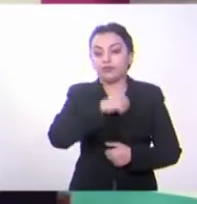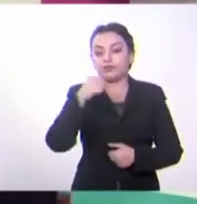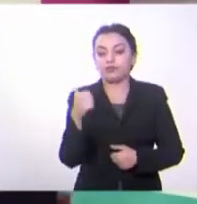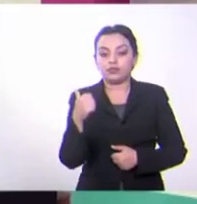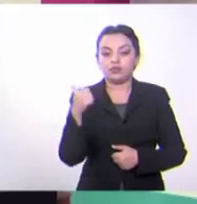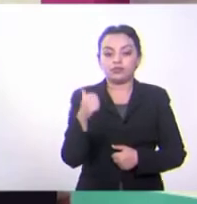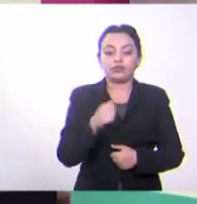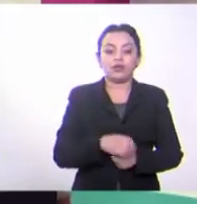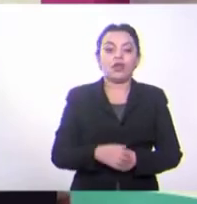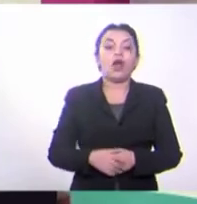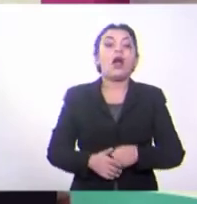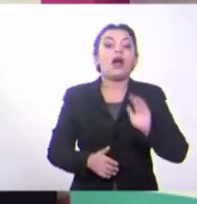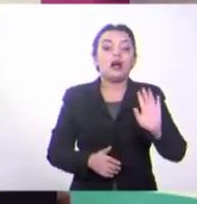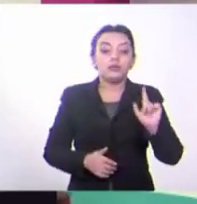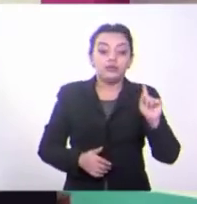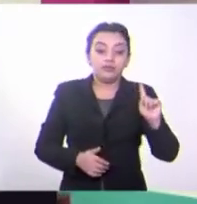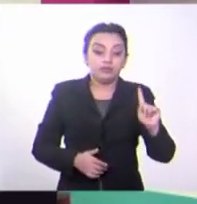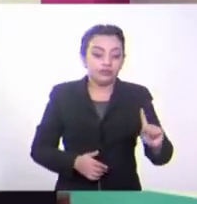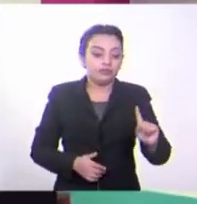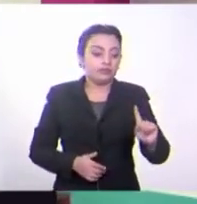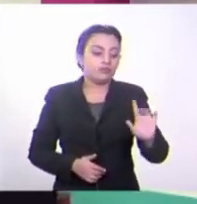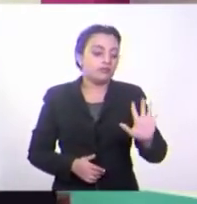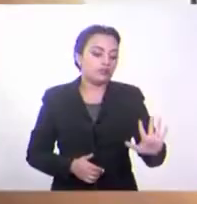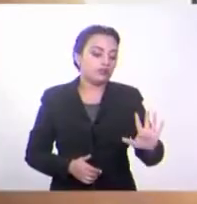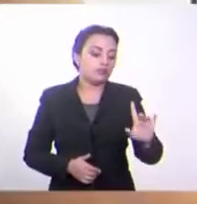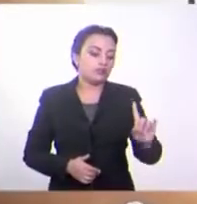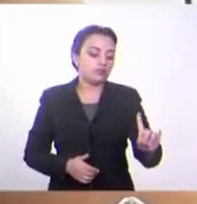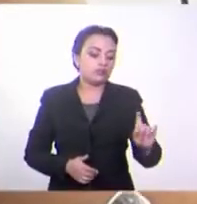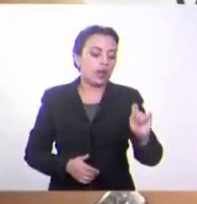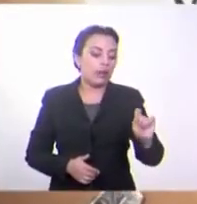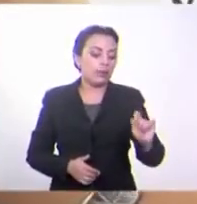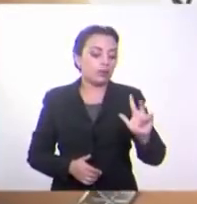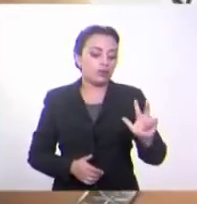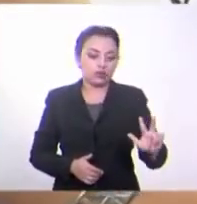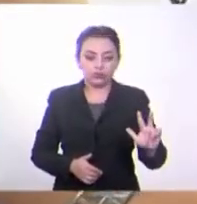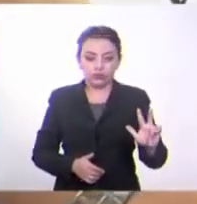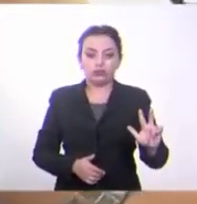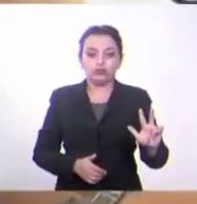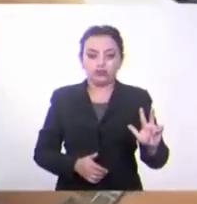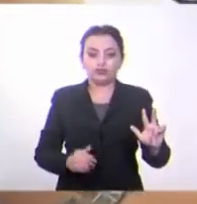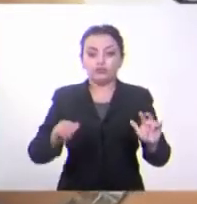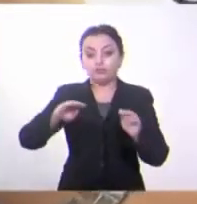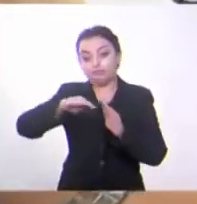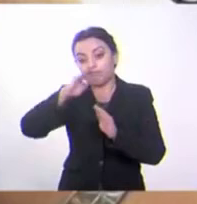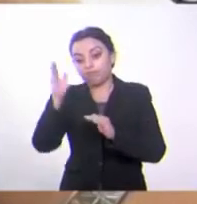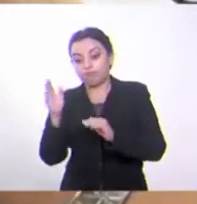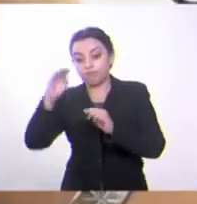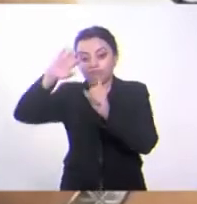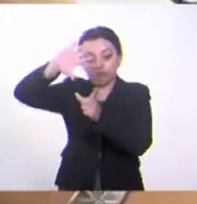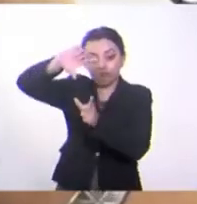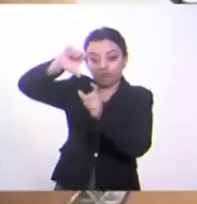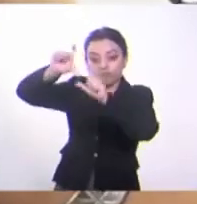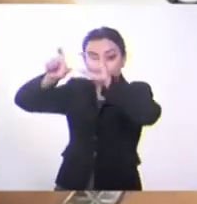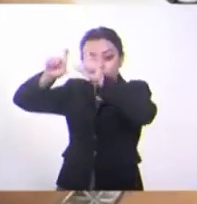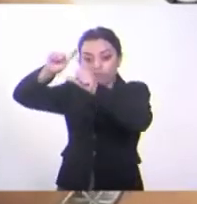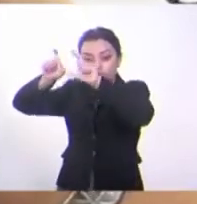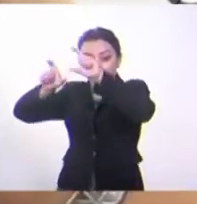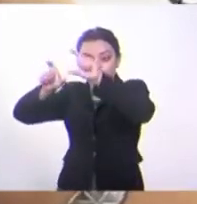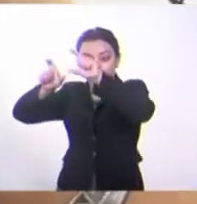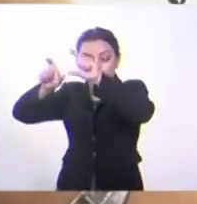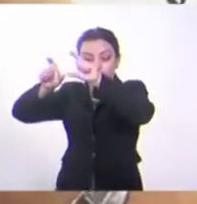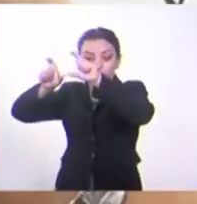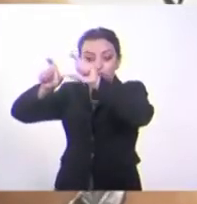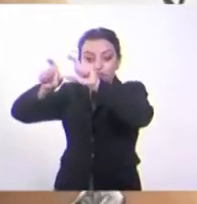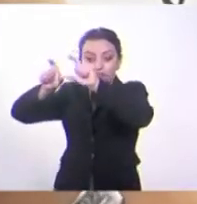Igual voy a colocar mi transportador, en mi caso el centro es una parte perpendicular y verifico que en efecto